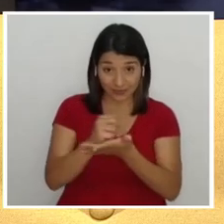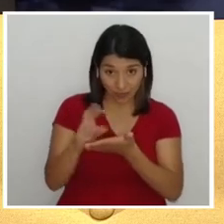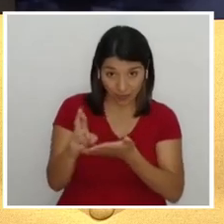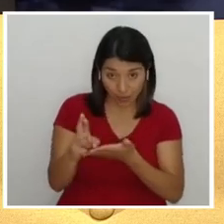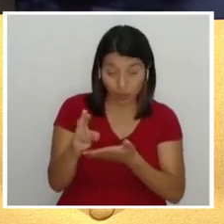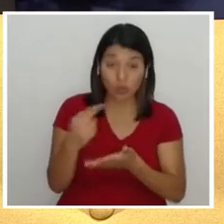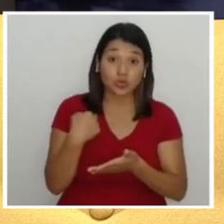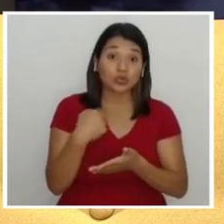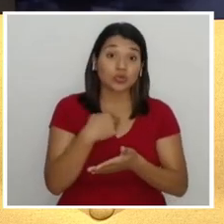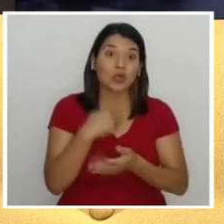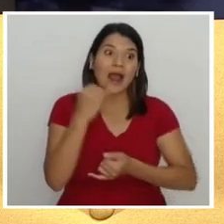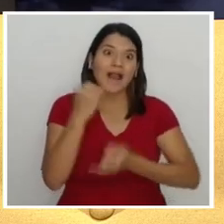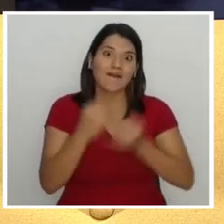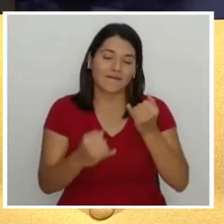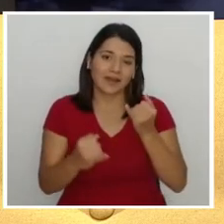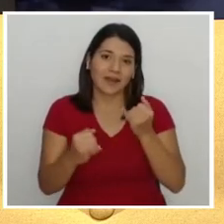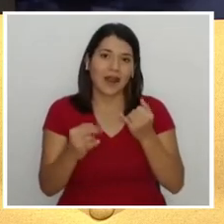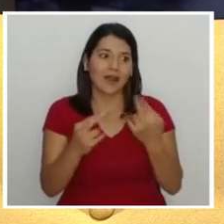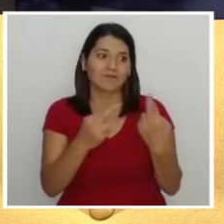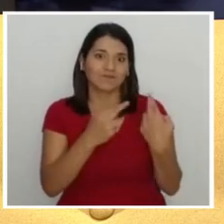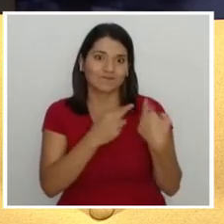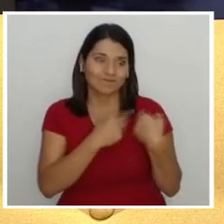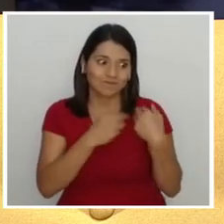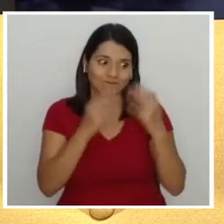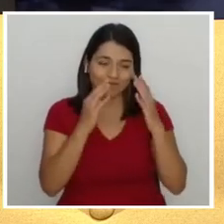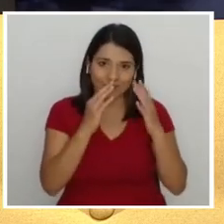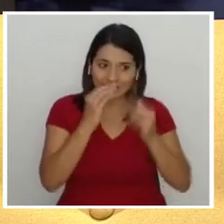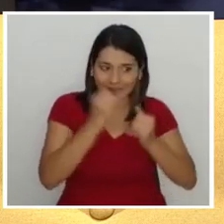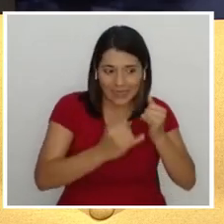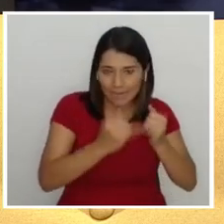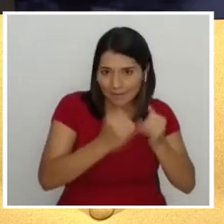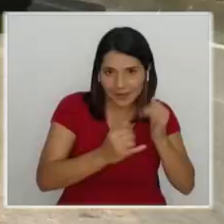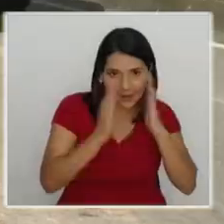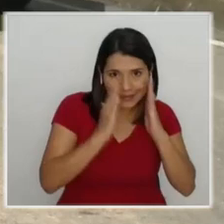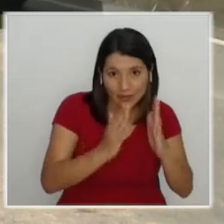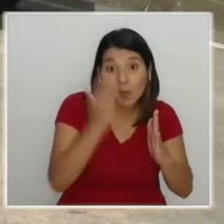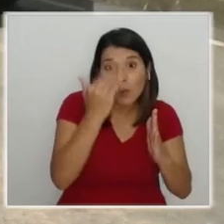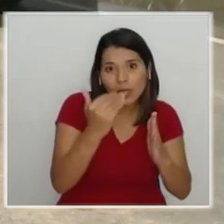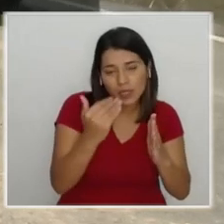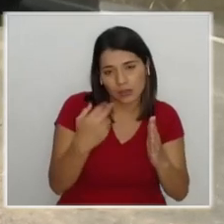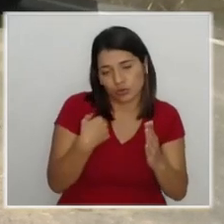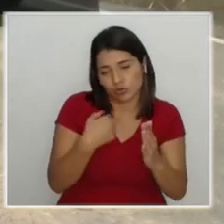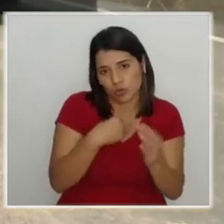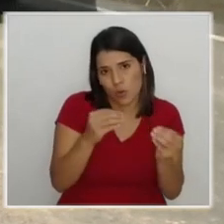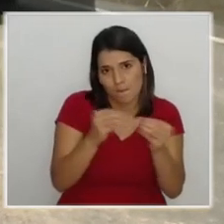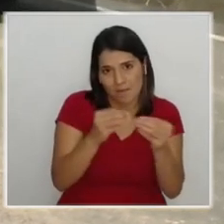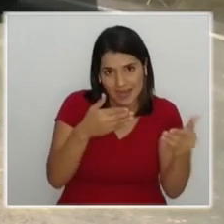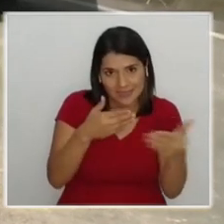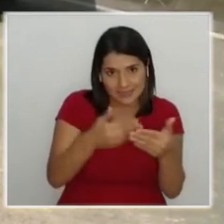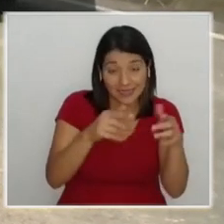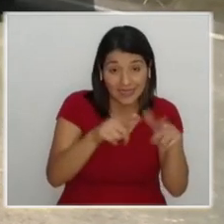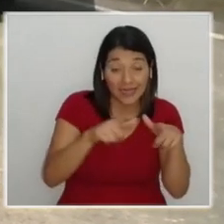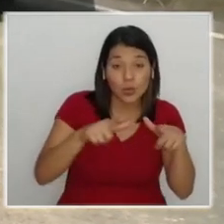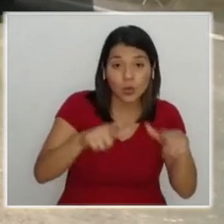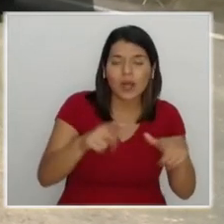terminamos con el resto de las tareas, por ser los más cercanos al sitio, queríamos estar ahí hasta